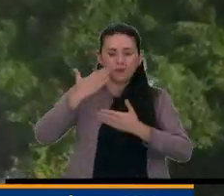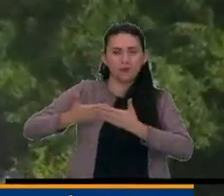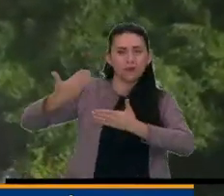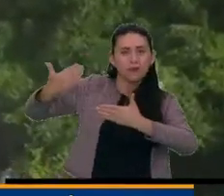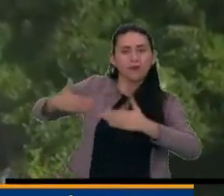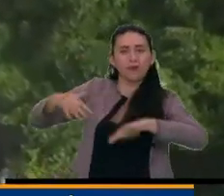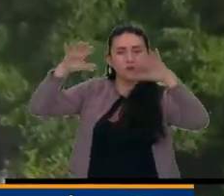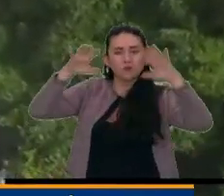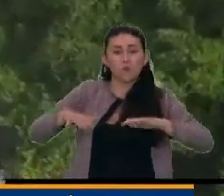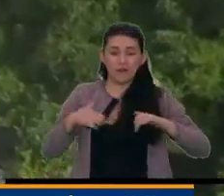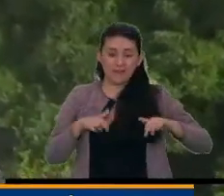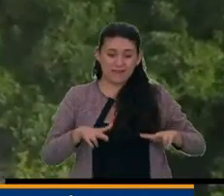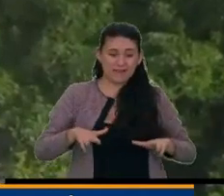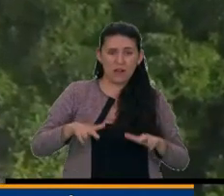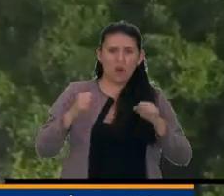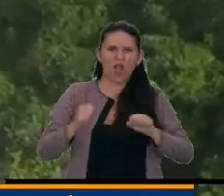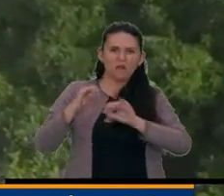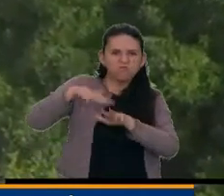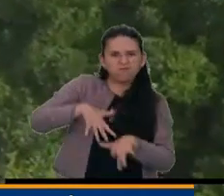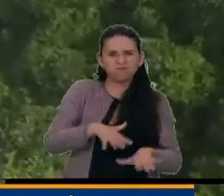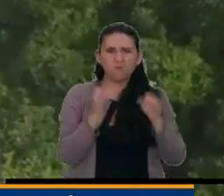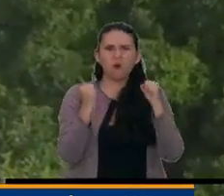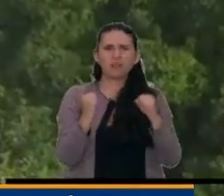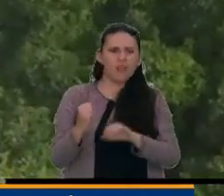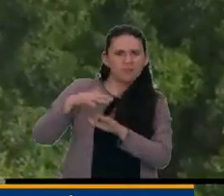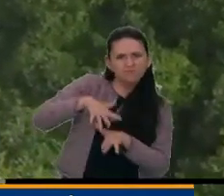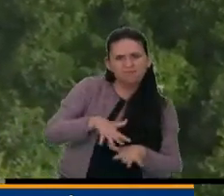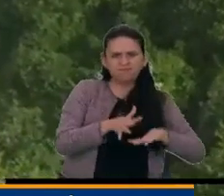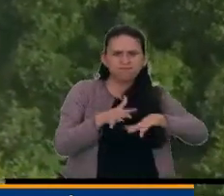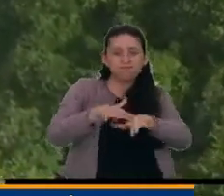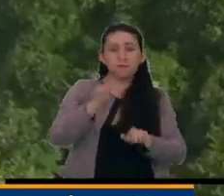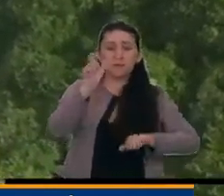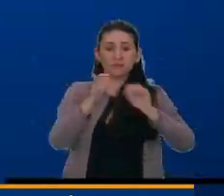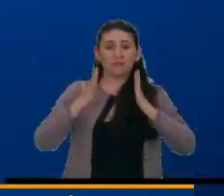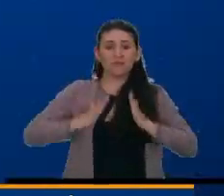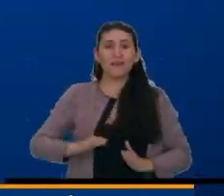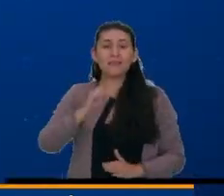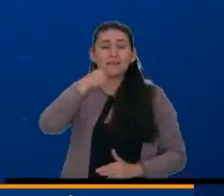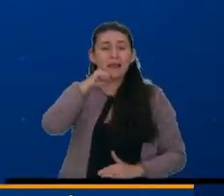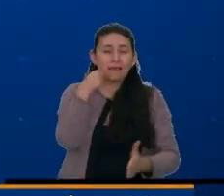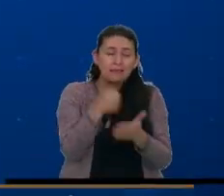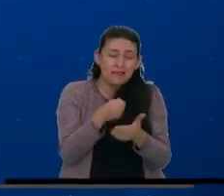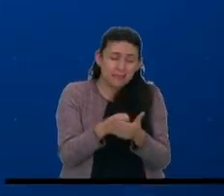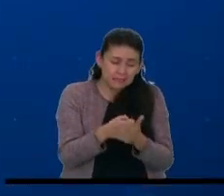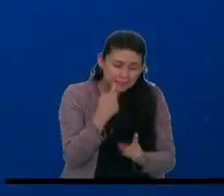el río Don Diego está más caudaloso. Los rescatistas trabajan contra reloj para encontrar al hombre.